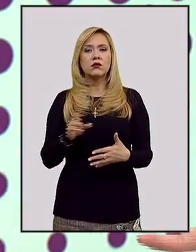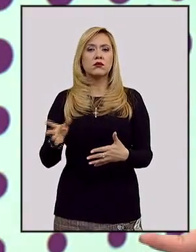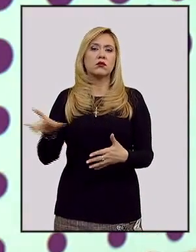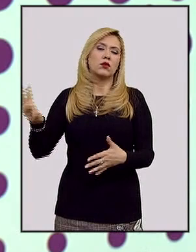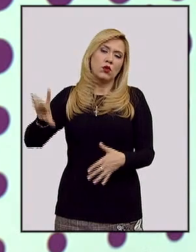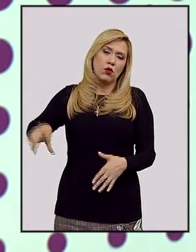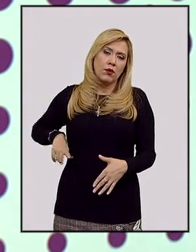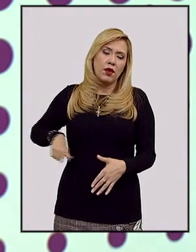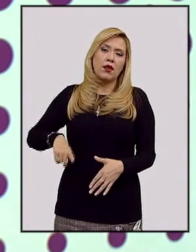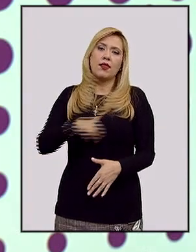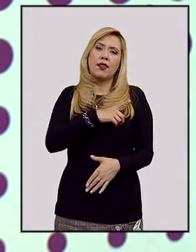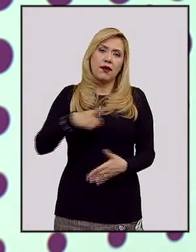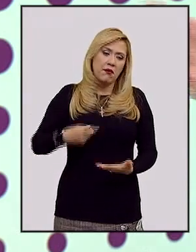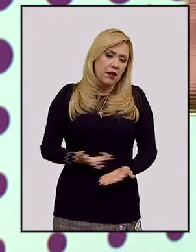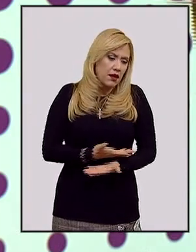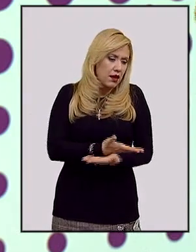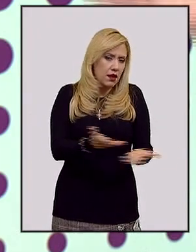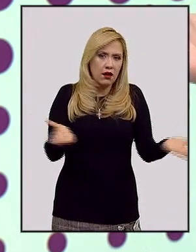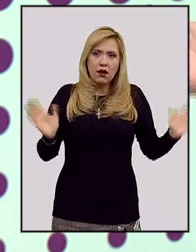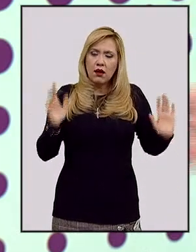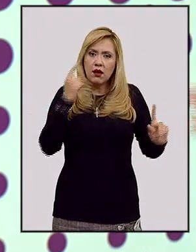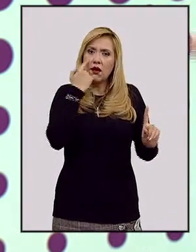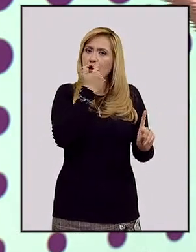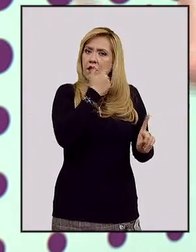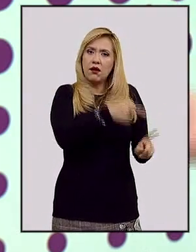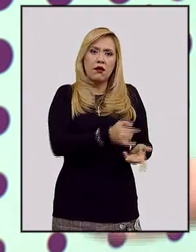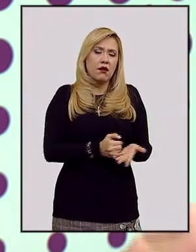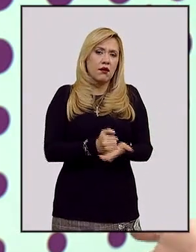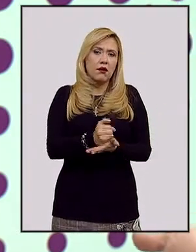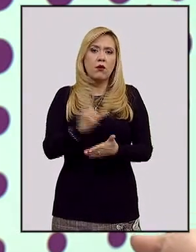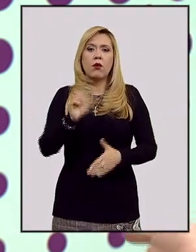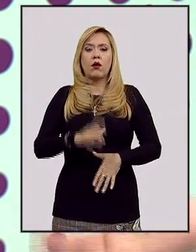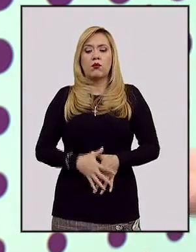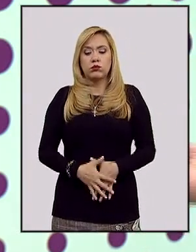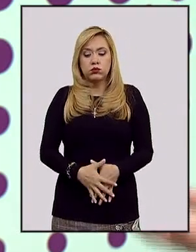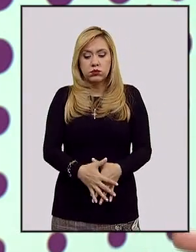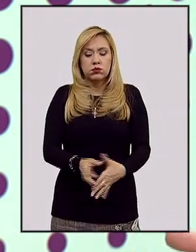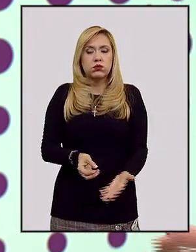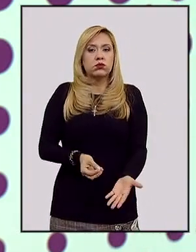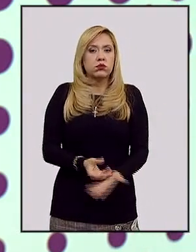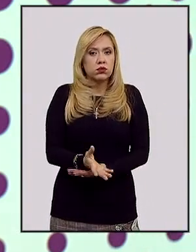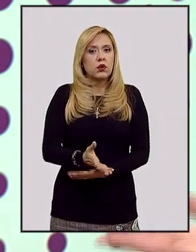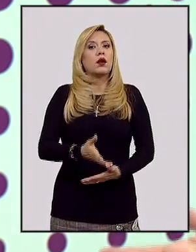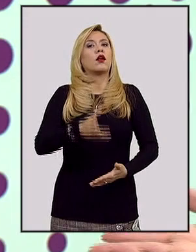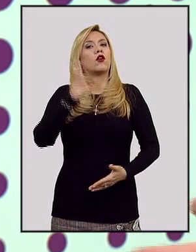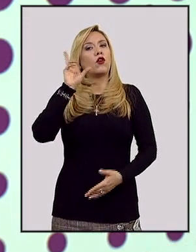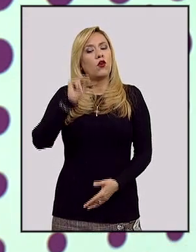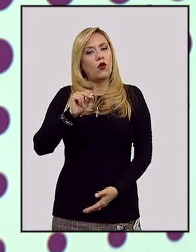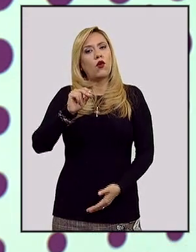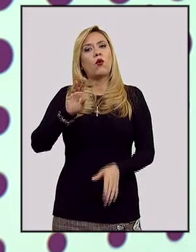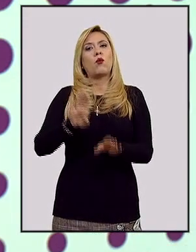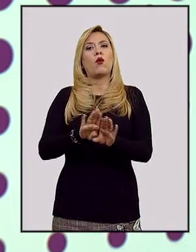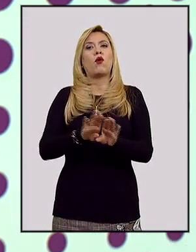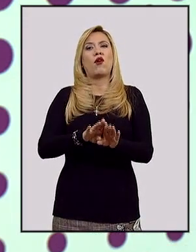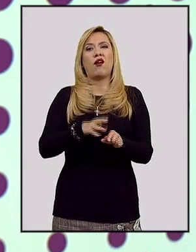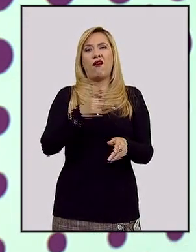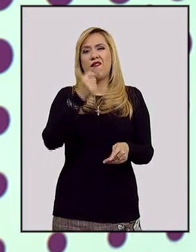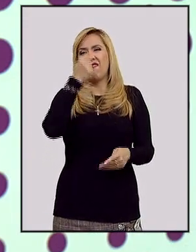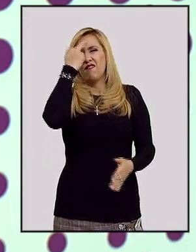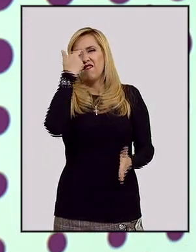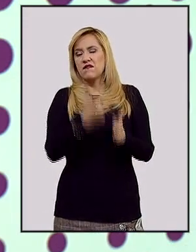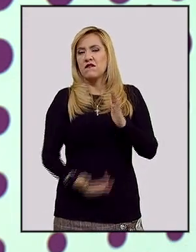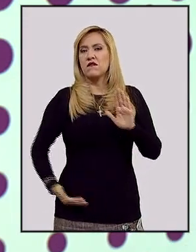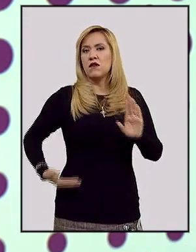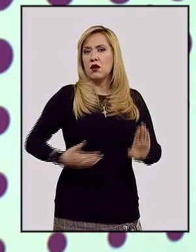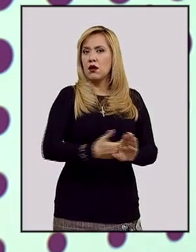pues garantizar todas las condiciones para que durante el embarazo y el parto no haya violencia obstétrica, pero habrá otros casos de embarazos en